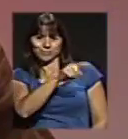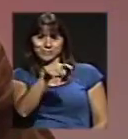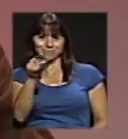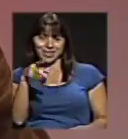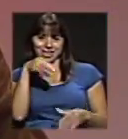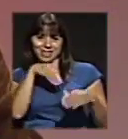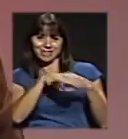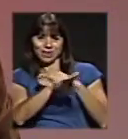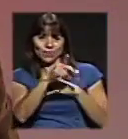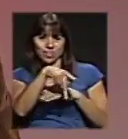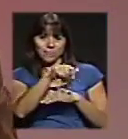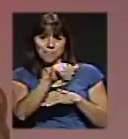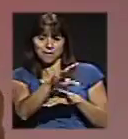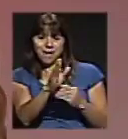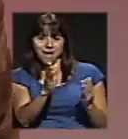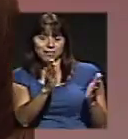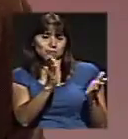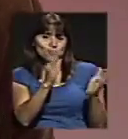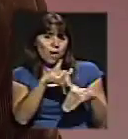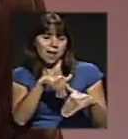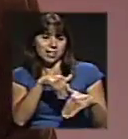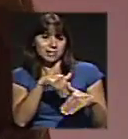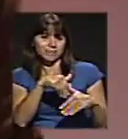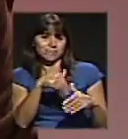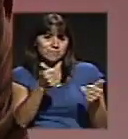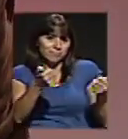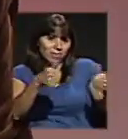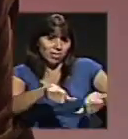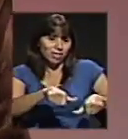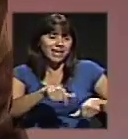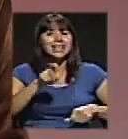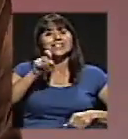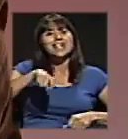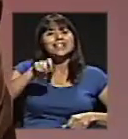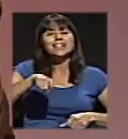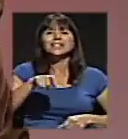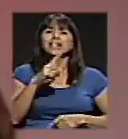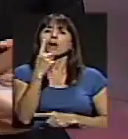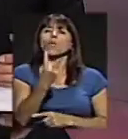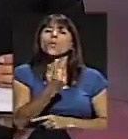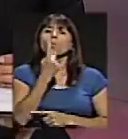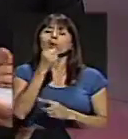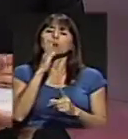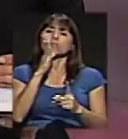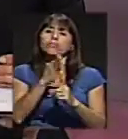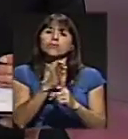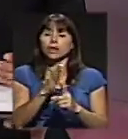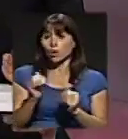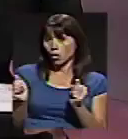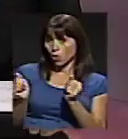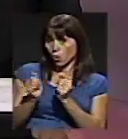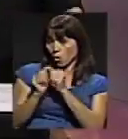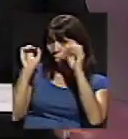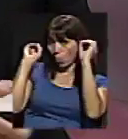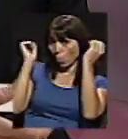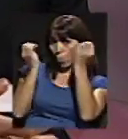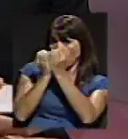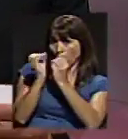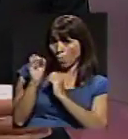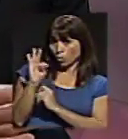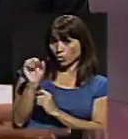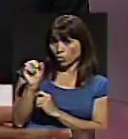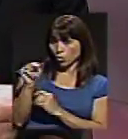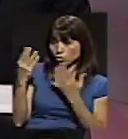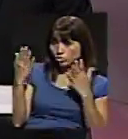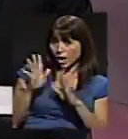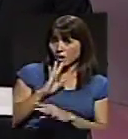interno y que se necesita tener un interlocutor único para poder concretarla. ¿Con don Otón Solís se ha sentado a conversar? He conversado también